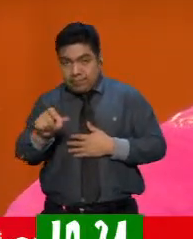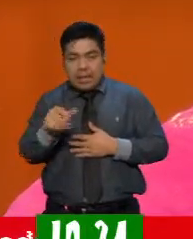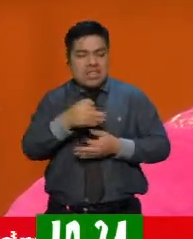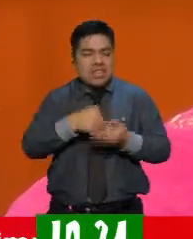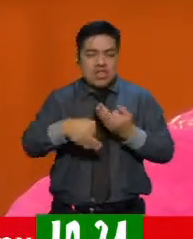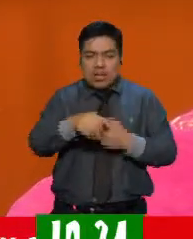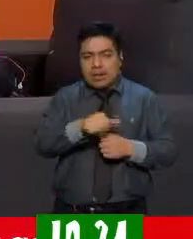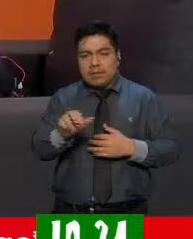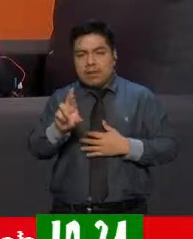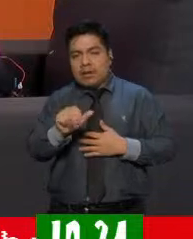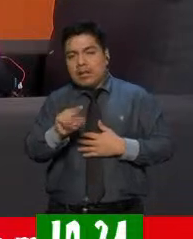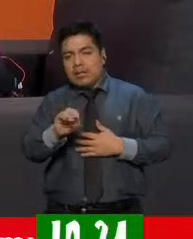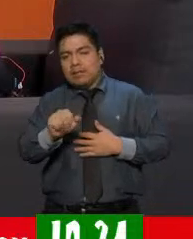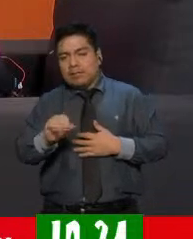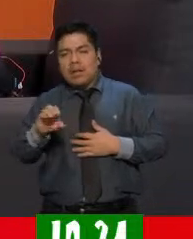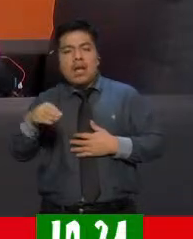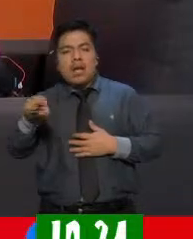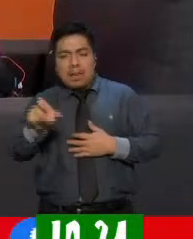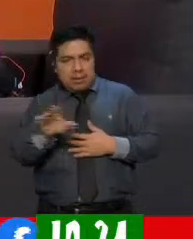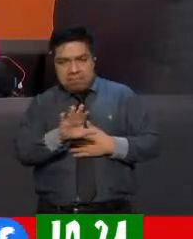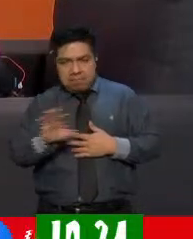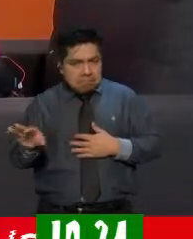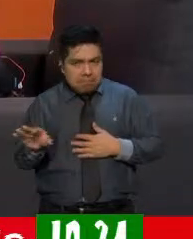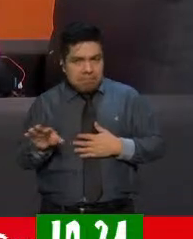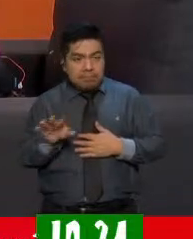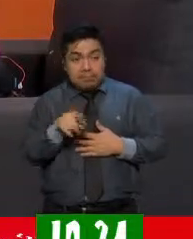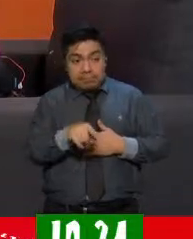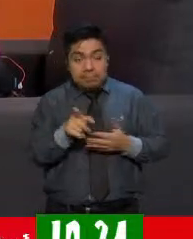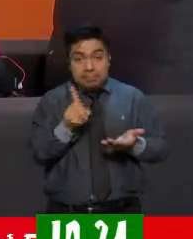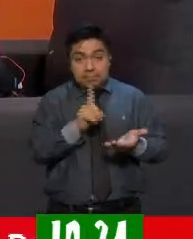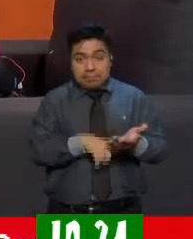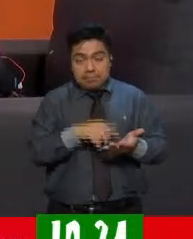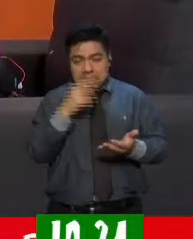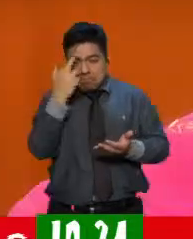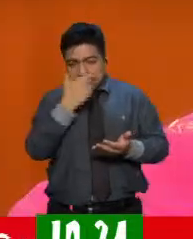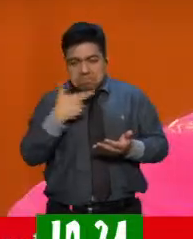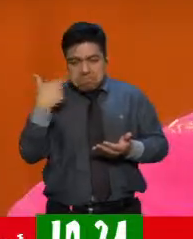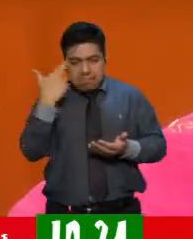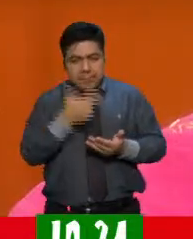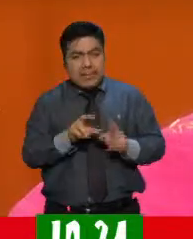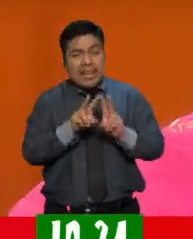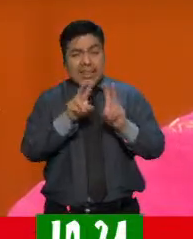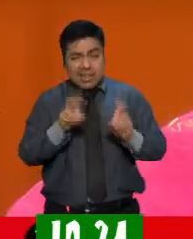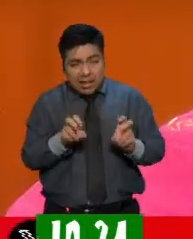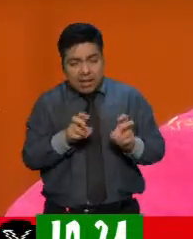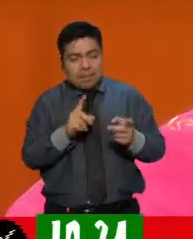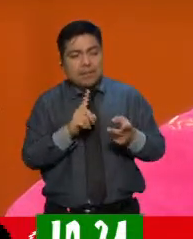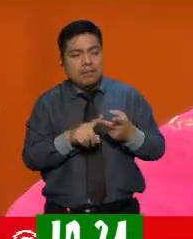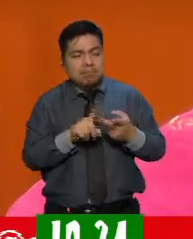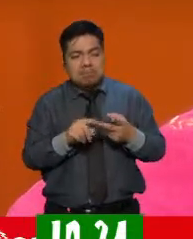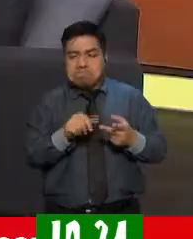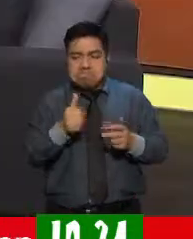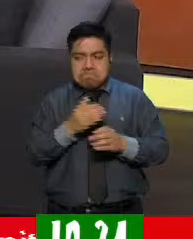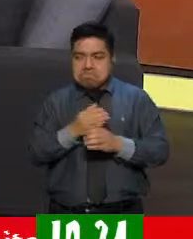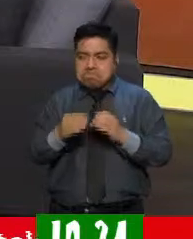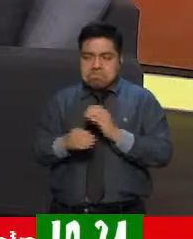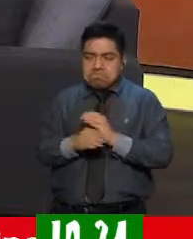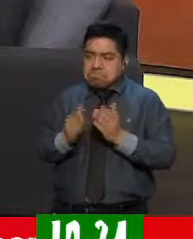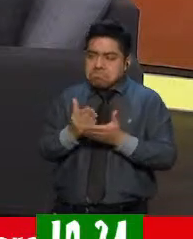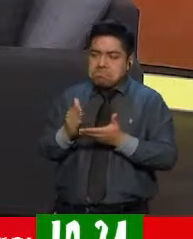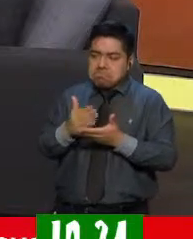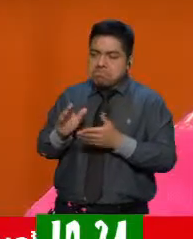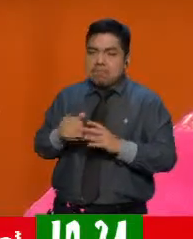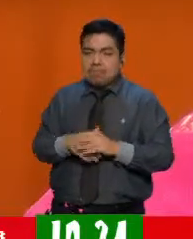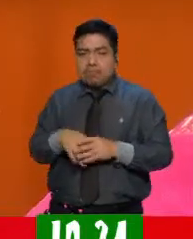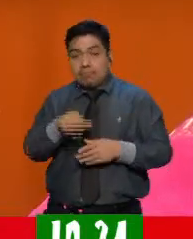todas las demás como Racismo MX, así de corrido, y ahí pueden encontrar análisis de temas de discurso de odio, pero también de otras cosas que suceden en la ¿Sabes en la qué